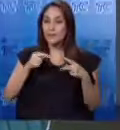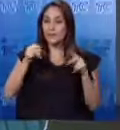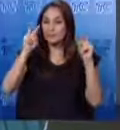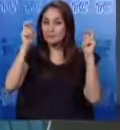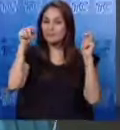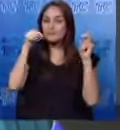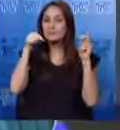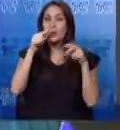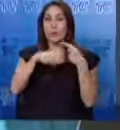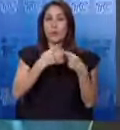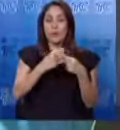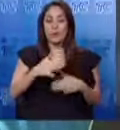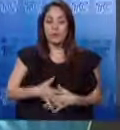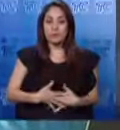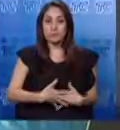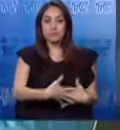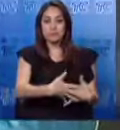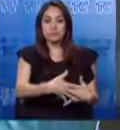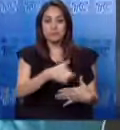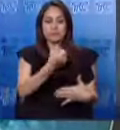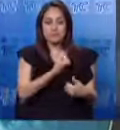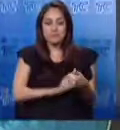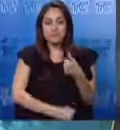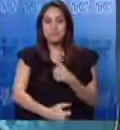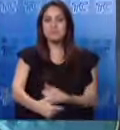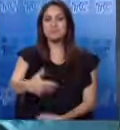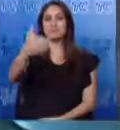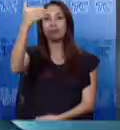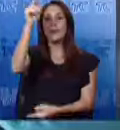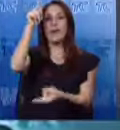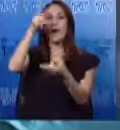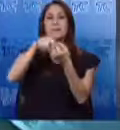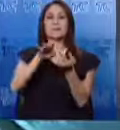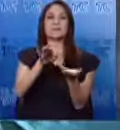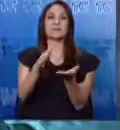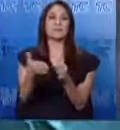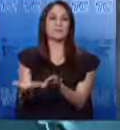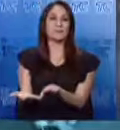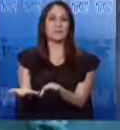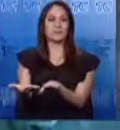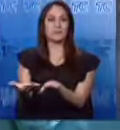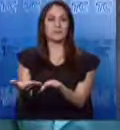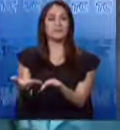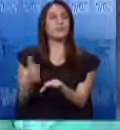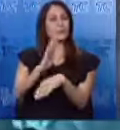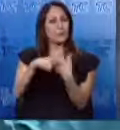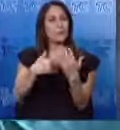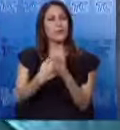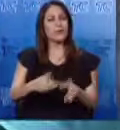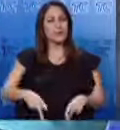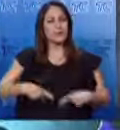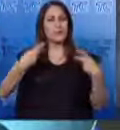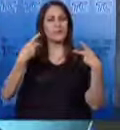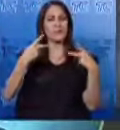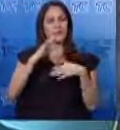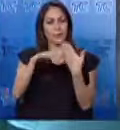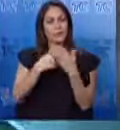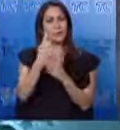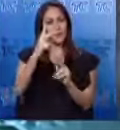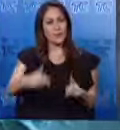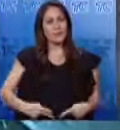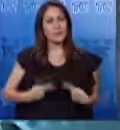de la concepción hasta que Dios decida cerrarnos los ojos. Toda una